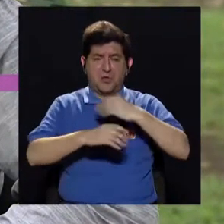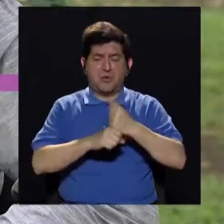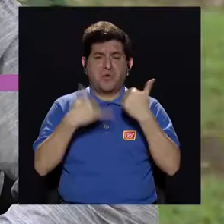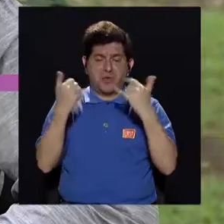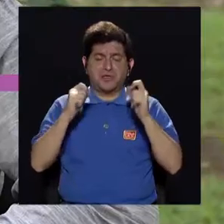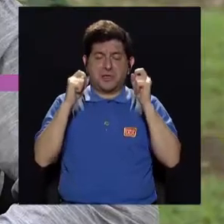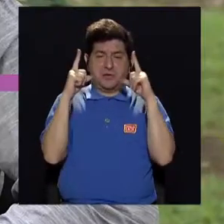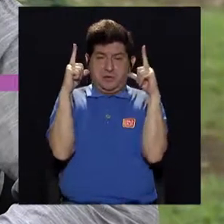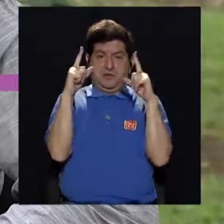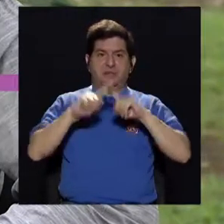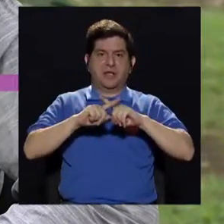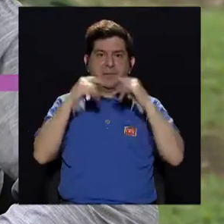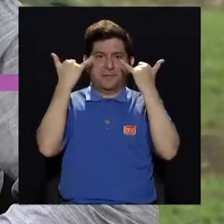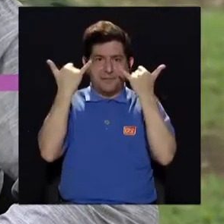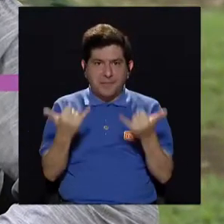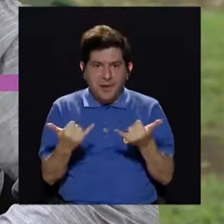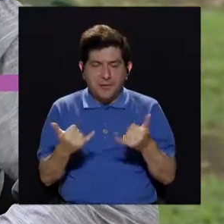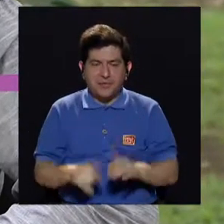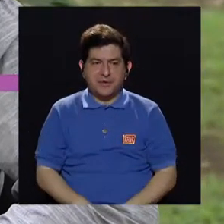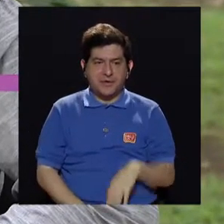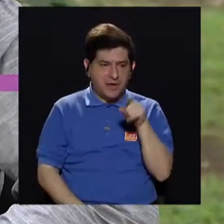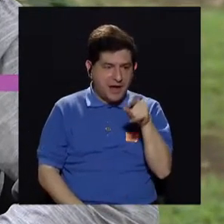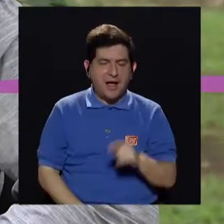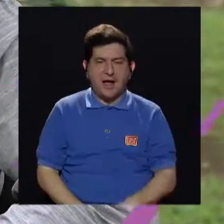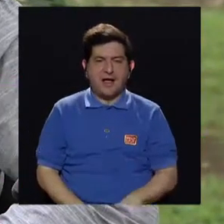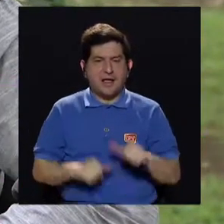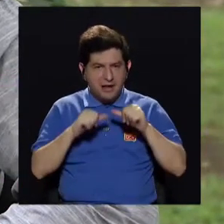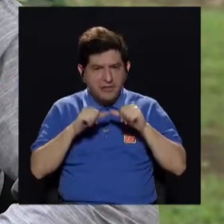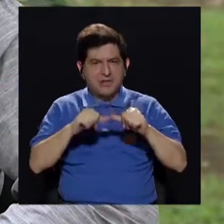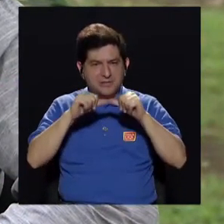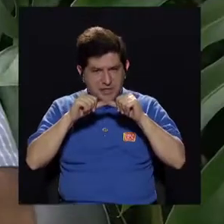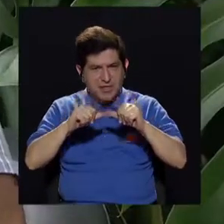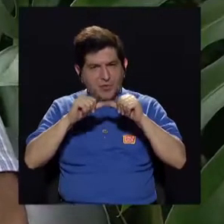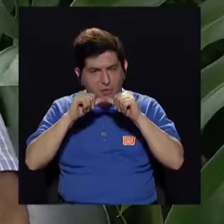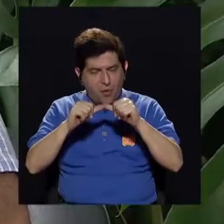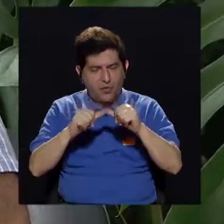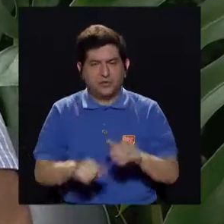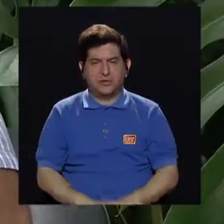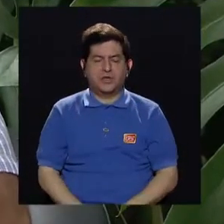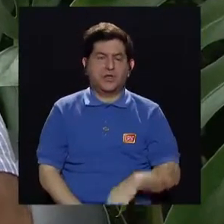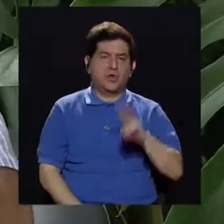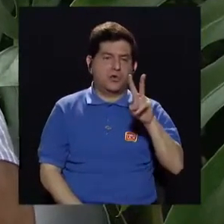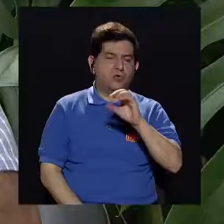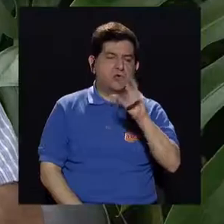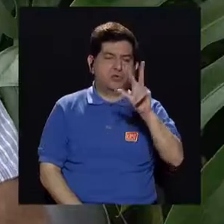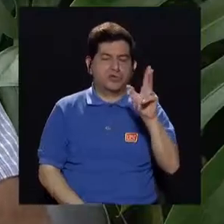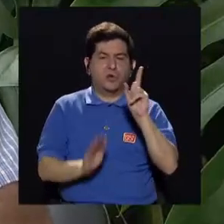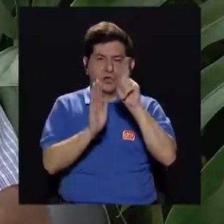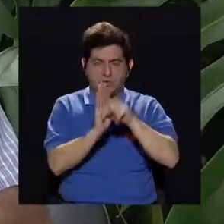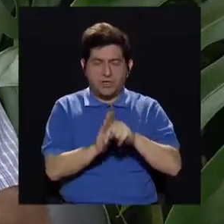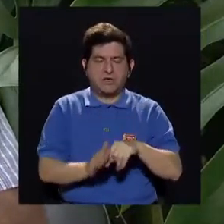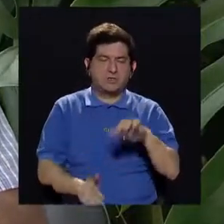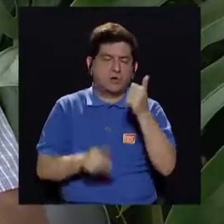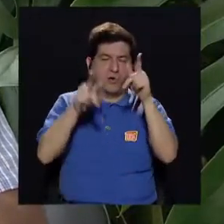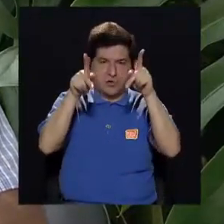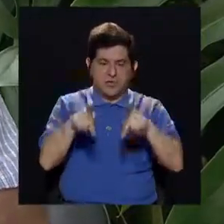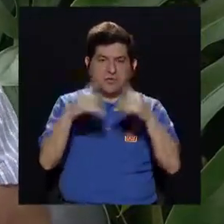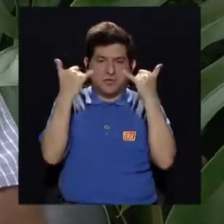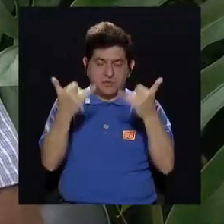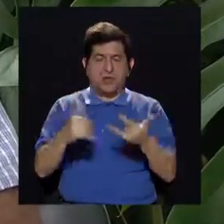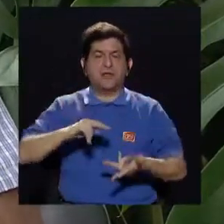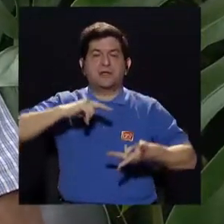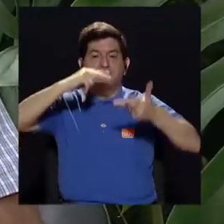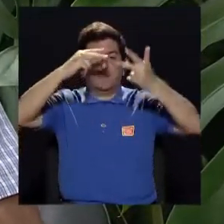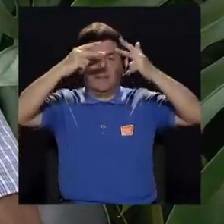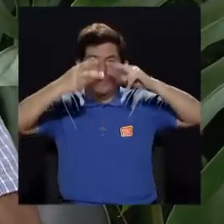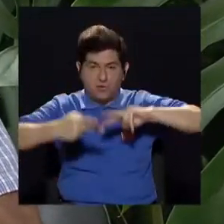hace como para despertar. Pero ya cuando esos ejercicios los hago sostenidos, ¿verdad? Por 2 o 3 minutos con un compañero, ya más bien